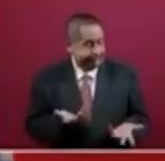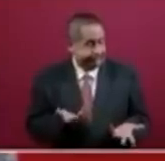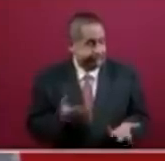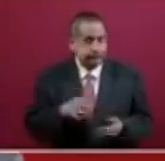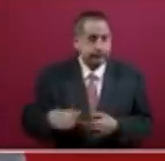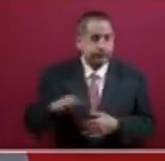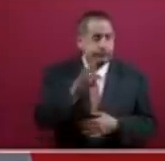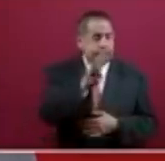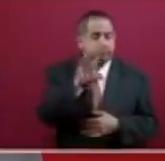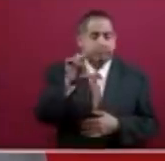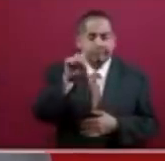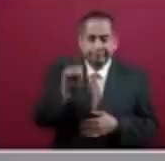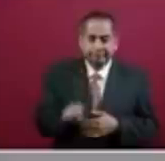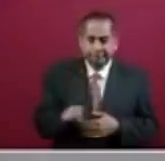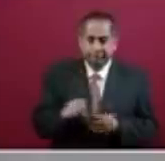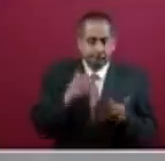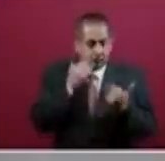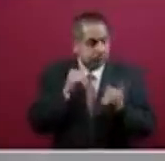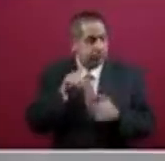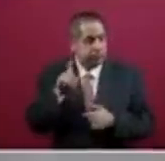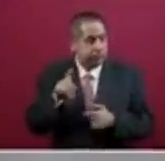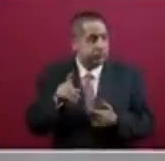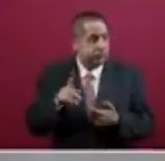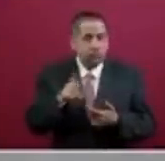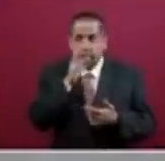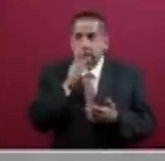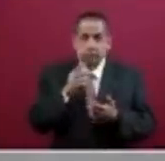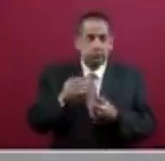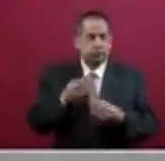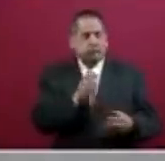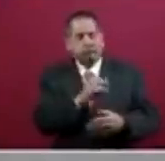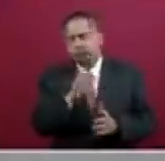Baja California Sur, como en otras partes del país.